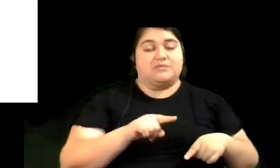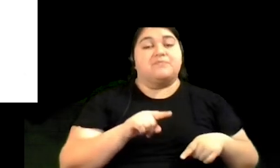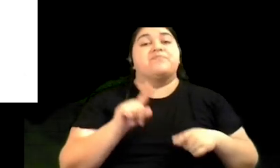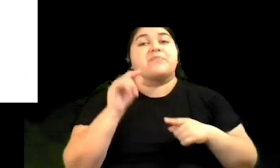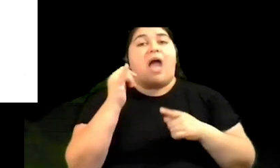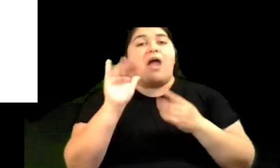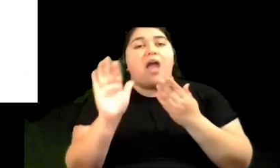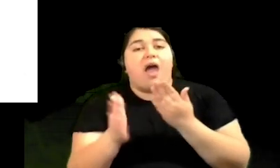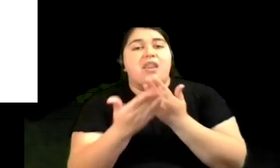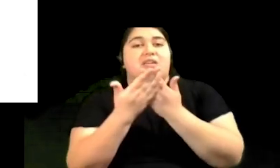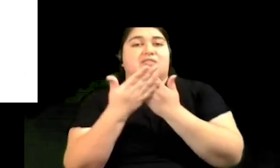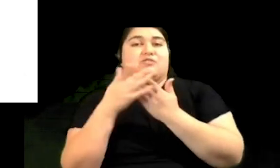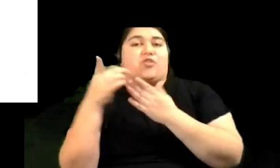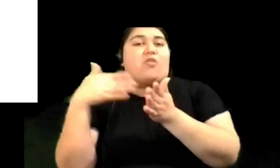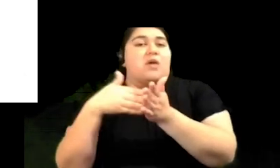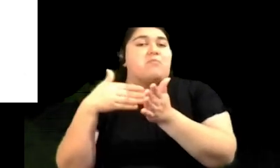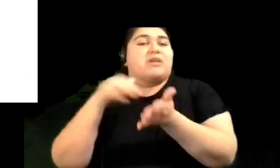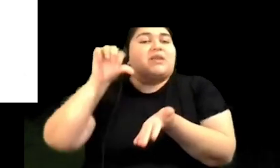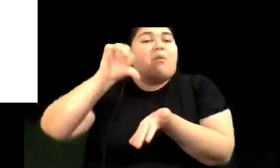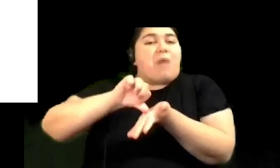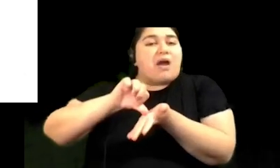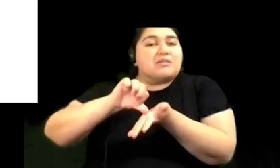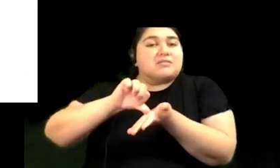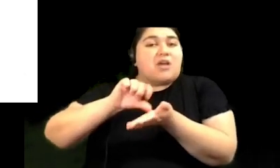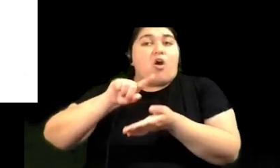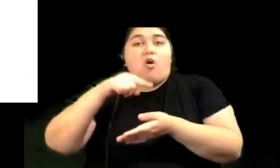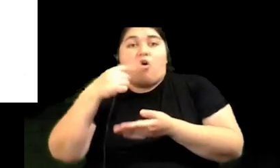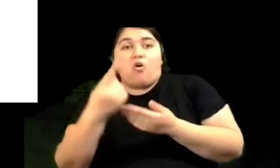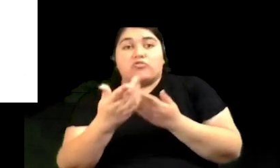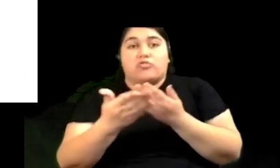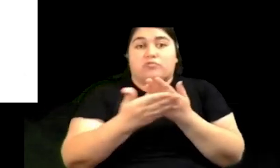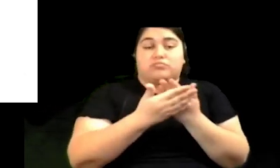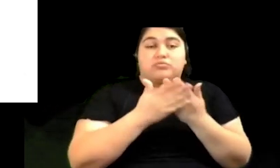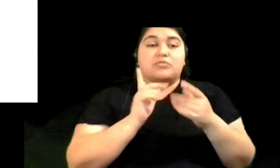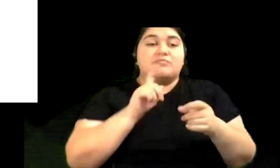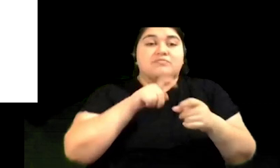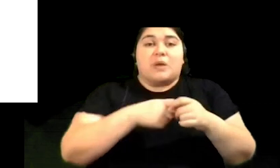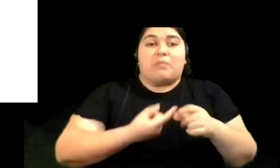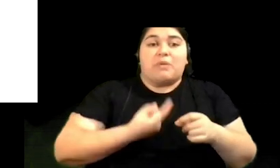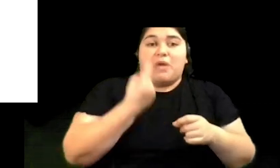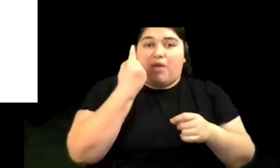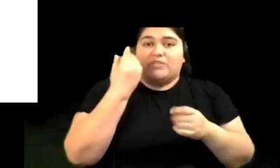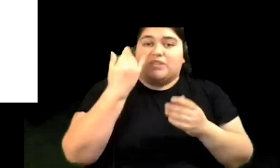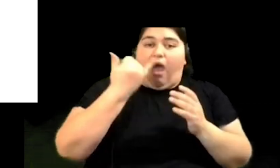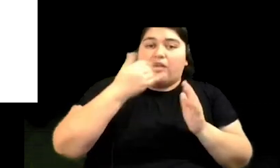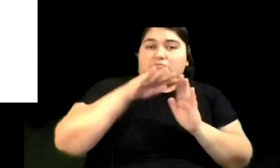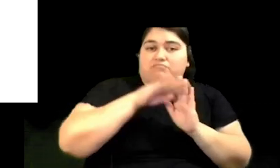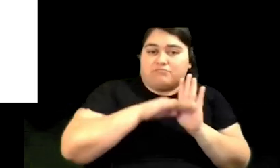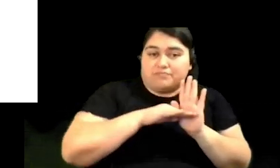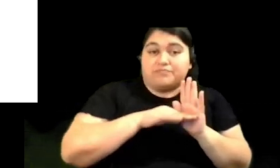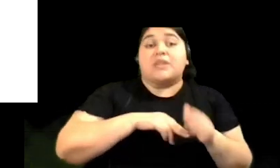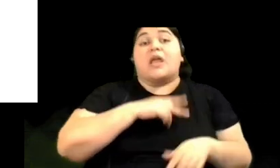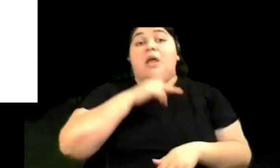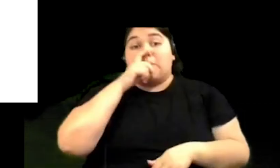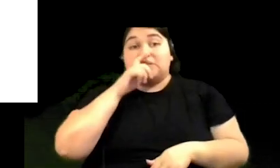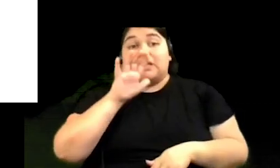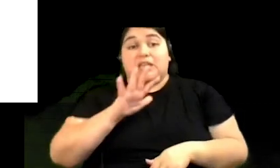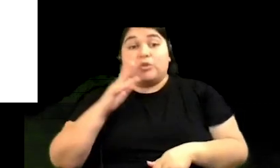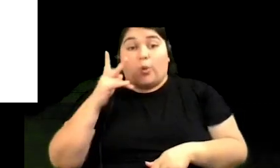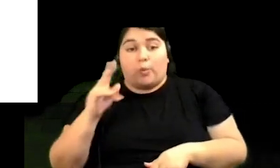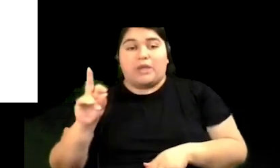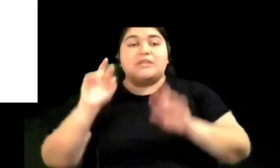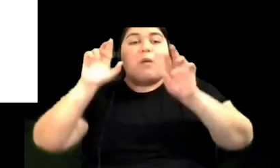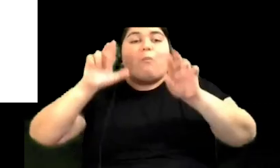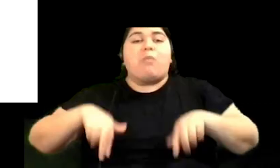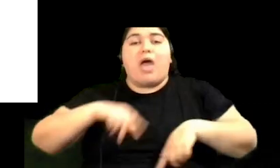obligados a complementar y otro anexo de países que habían adherido nada más. Y también esta ley 27.520 establece un plan